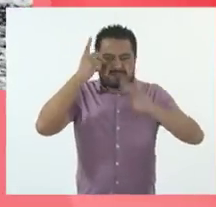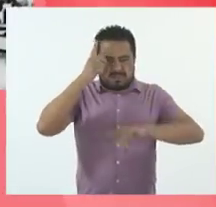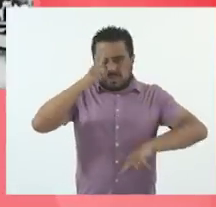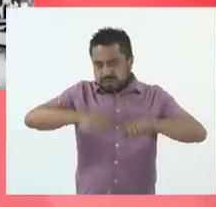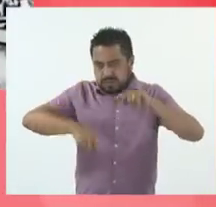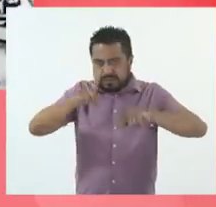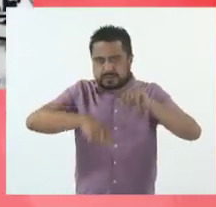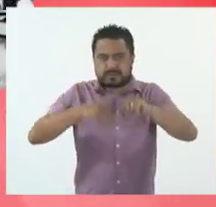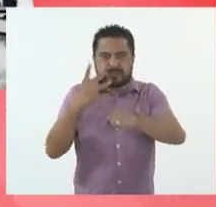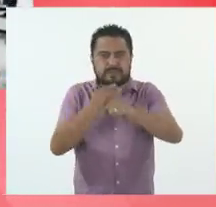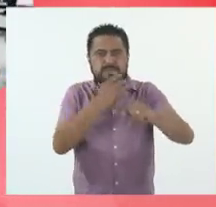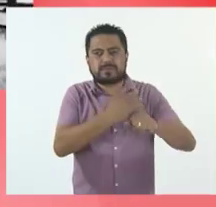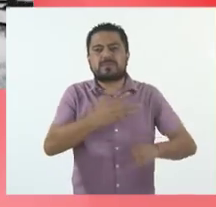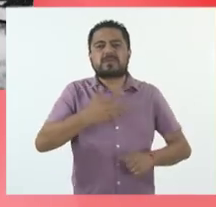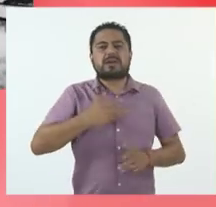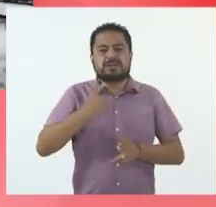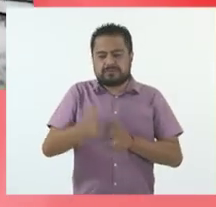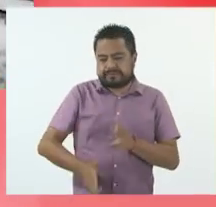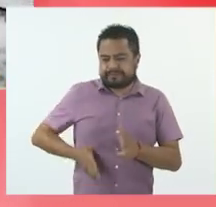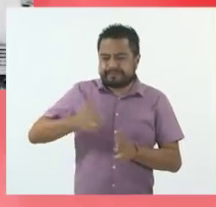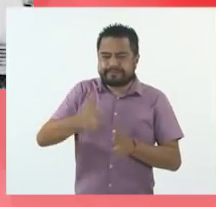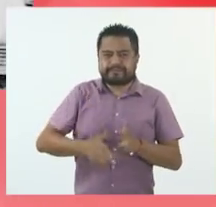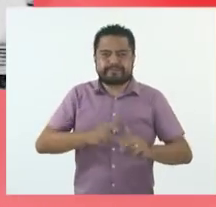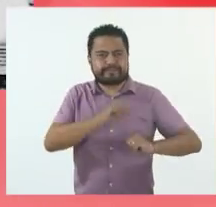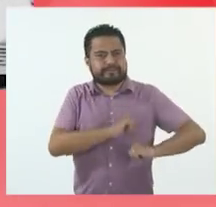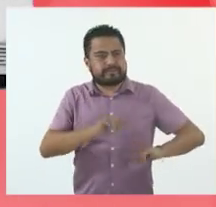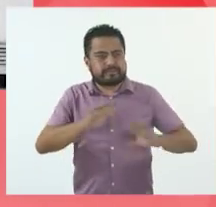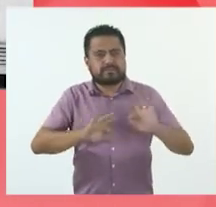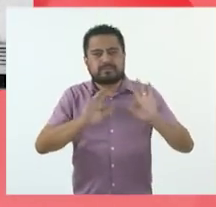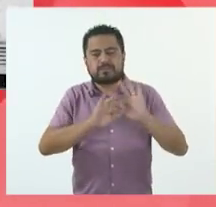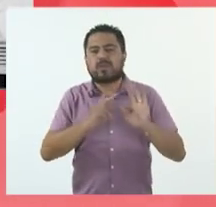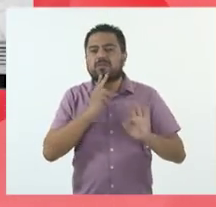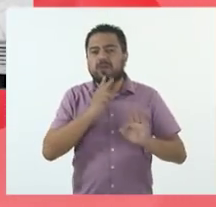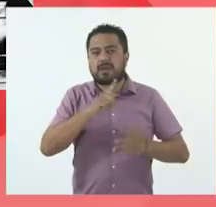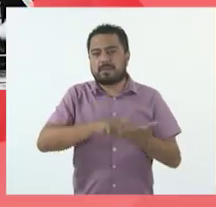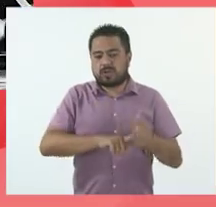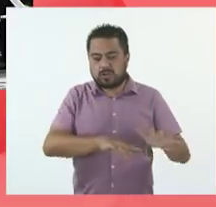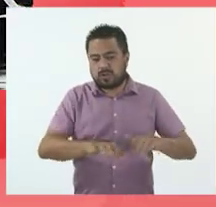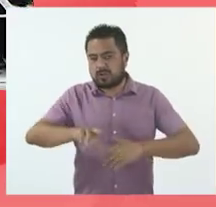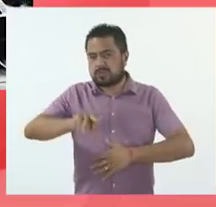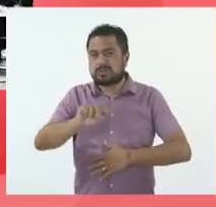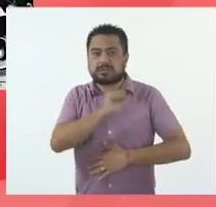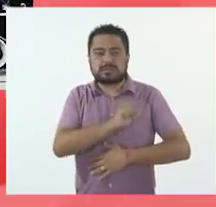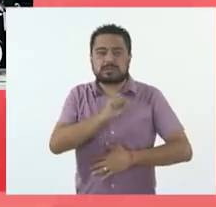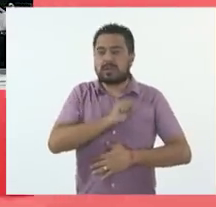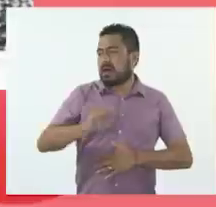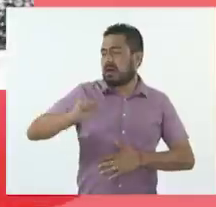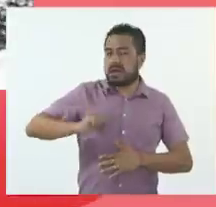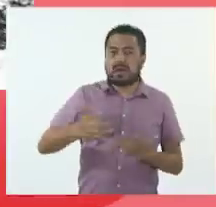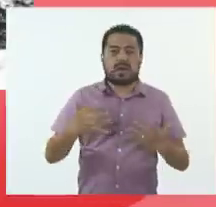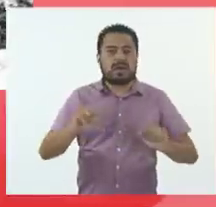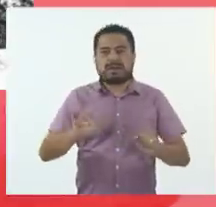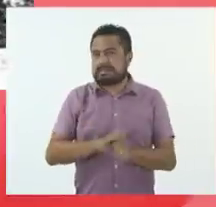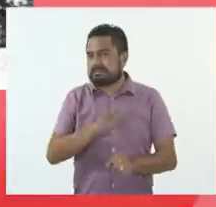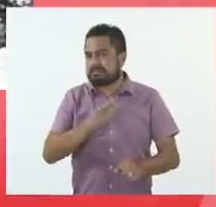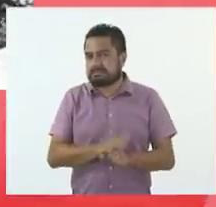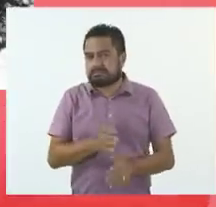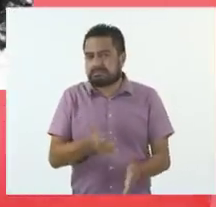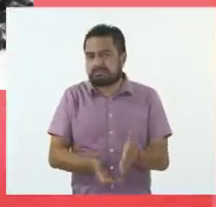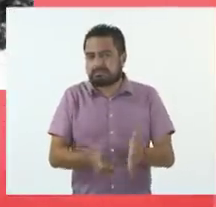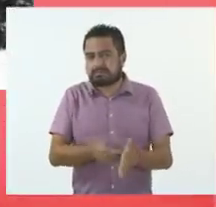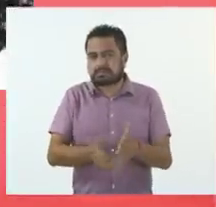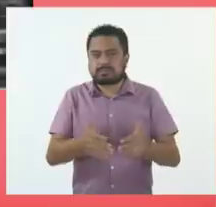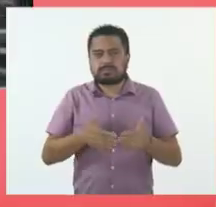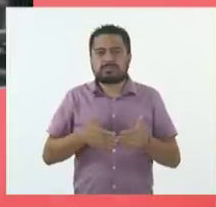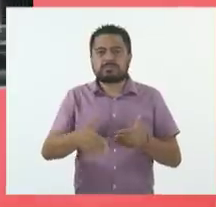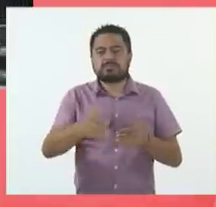caballos. Había un ferrocarril central que funcionaba desde los años 80 de aquel siglo, pero ya era insuficiente.